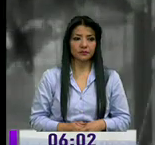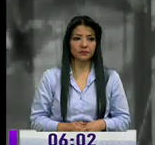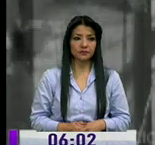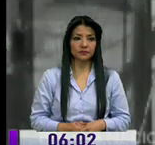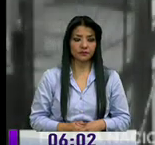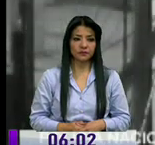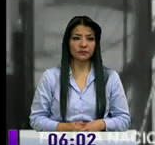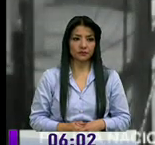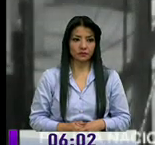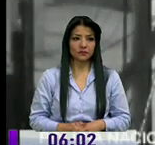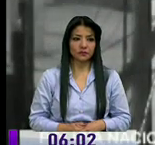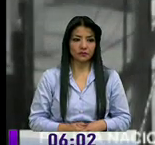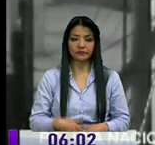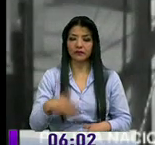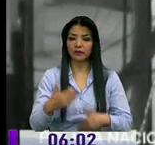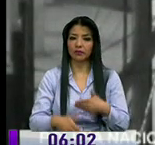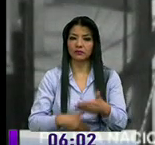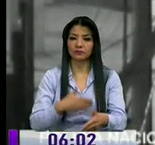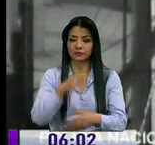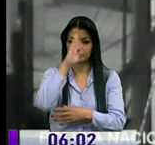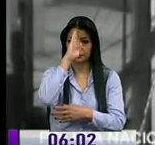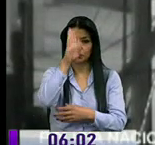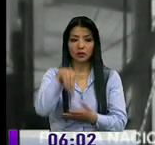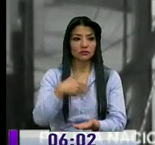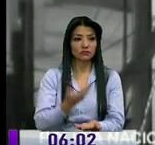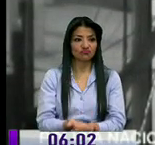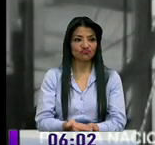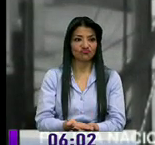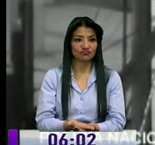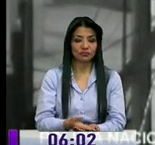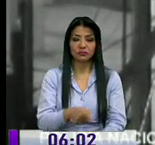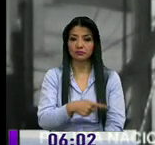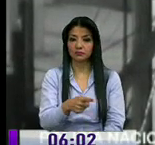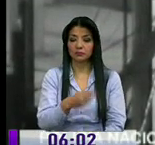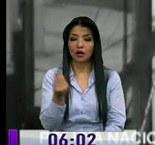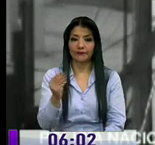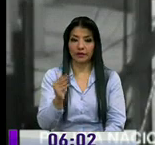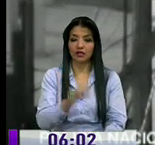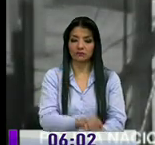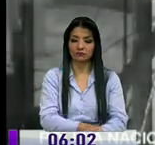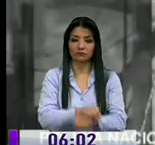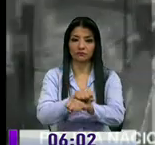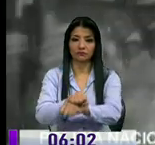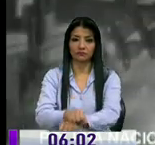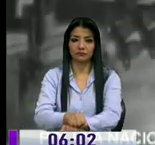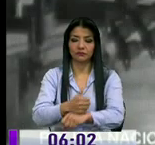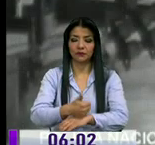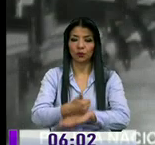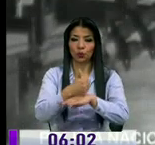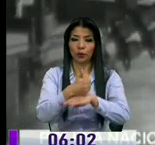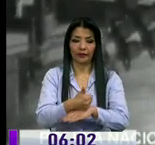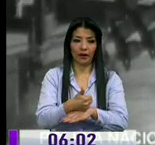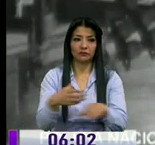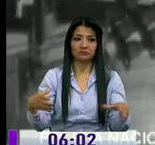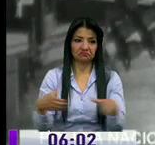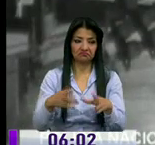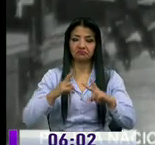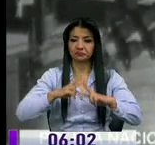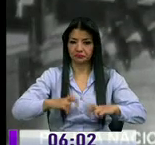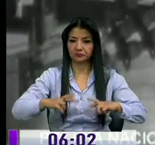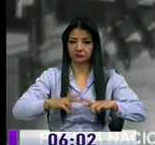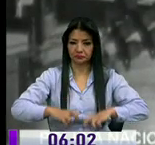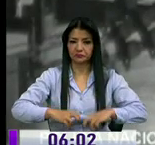Minutos más tarde llegaron elementos policiales, detuvieron a los jóvenes, fueron trasladados hasta el cuartel modelo en donde se realizan las